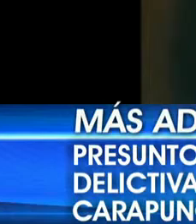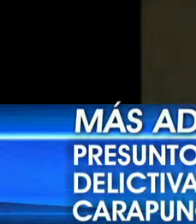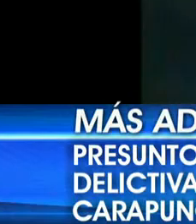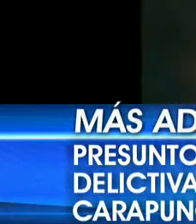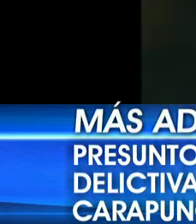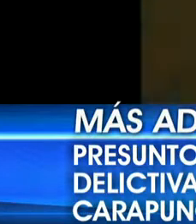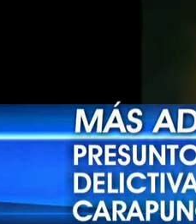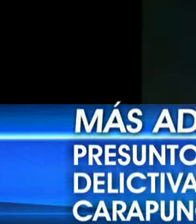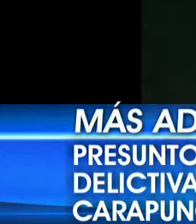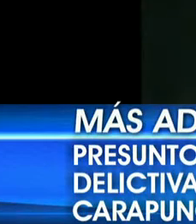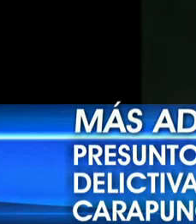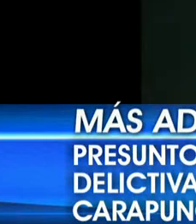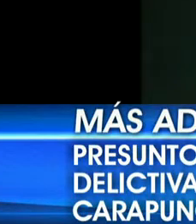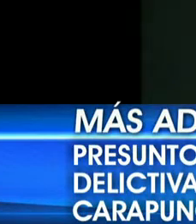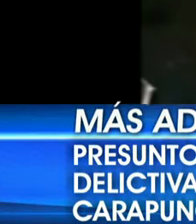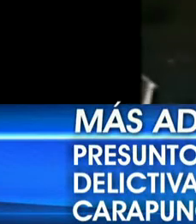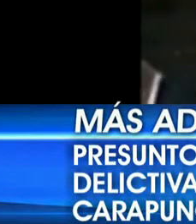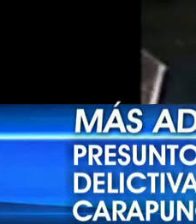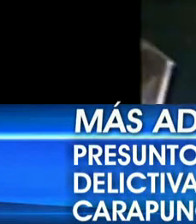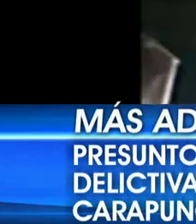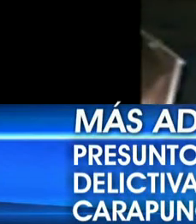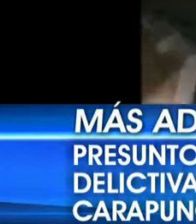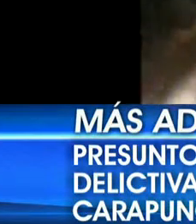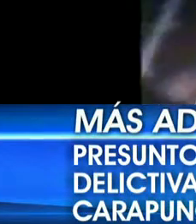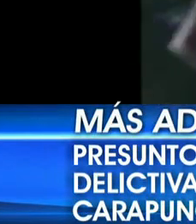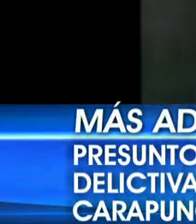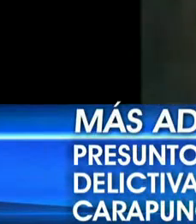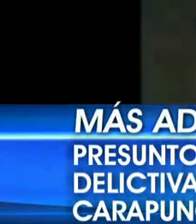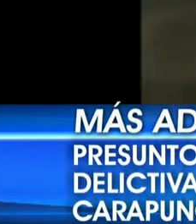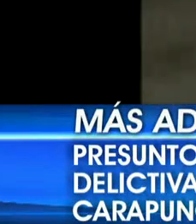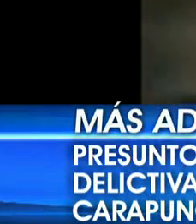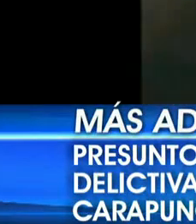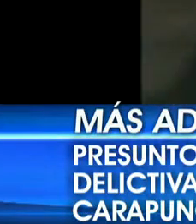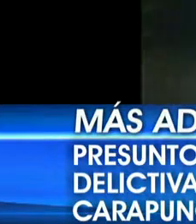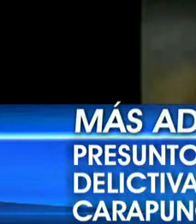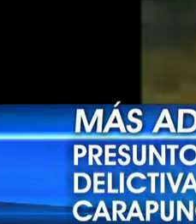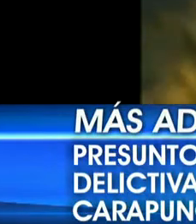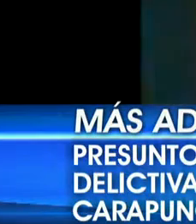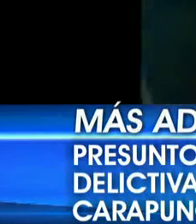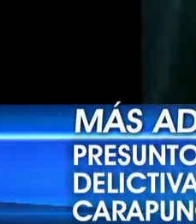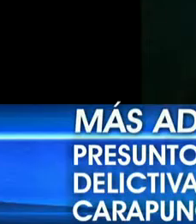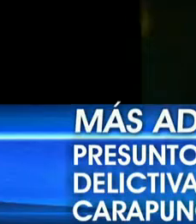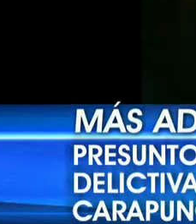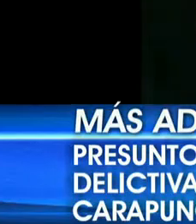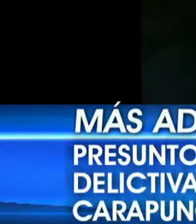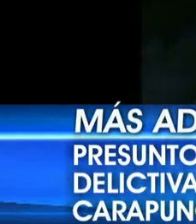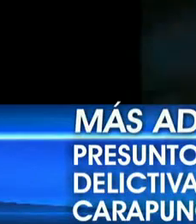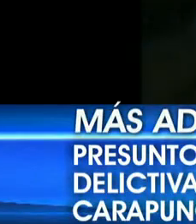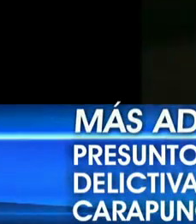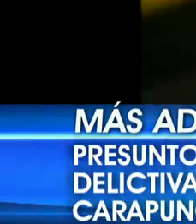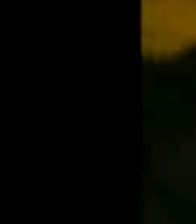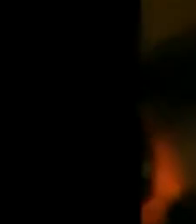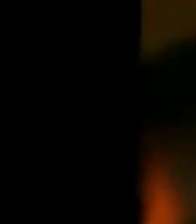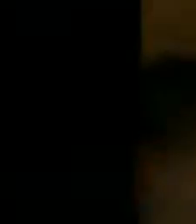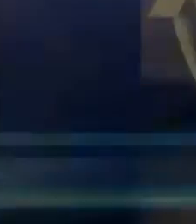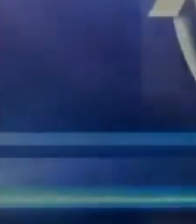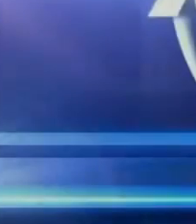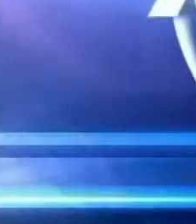este caso, una de las implicadas es menor de edad. Los detalles cuando regresemos aquí en La Noticia.